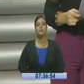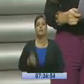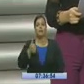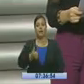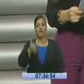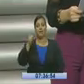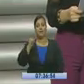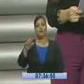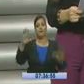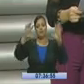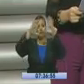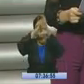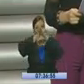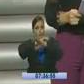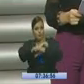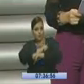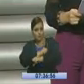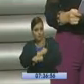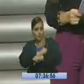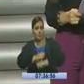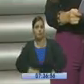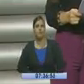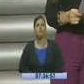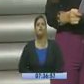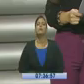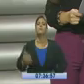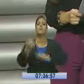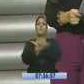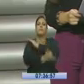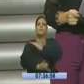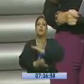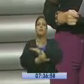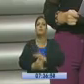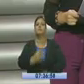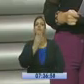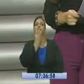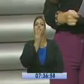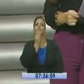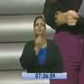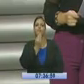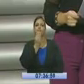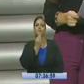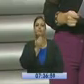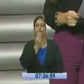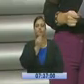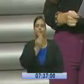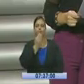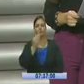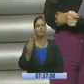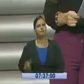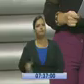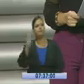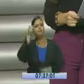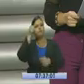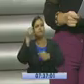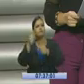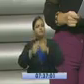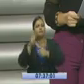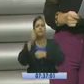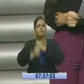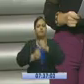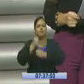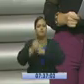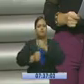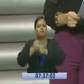años de la independencia del Estado de Israel. Al acto asistieron autoridades civiles, eclesiásticas y militares con el fin de